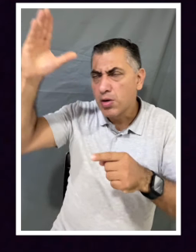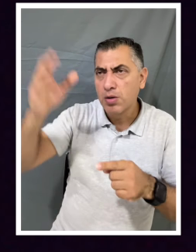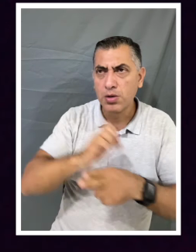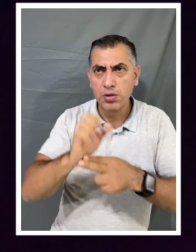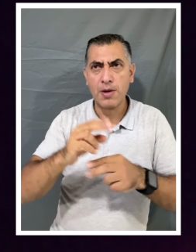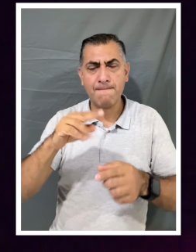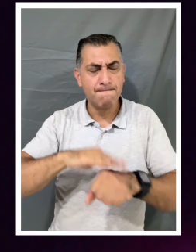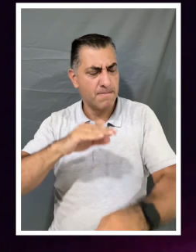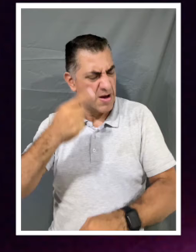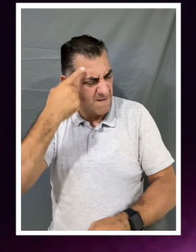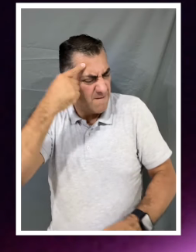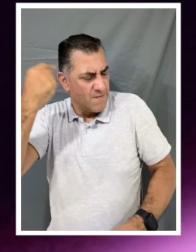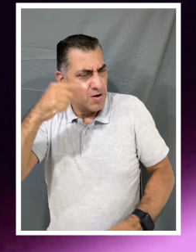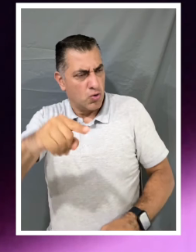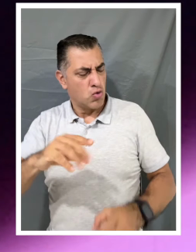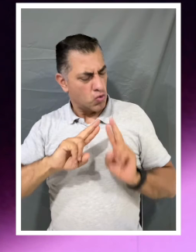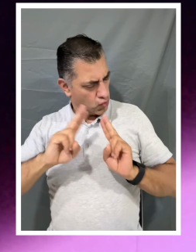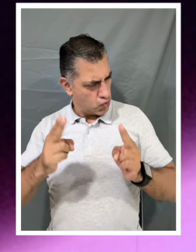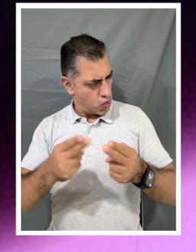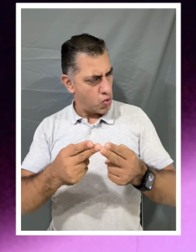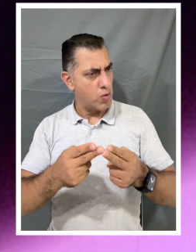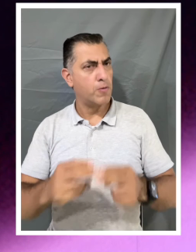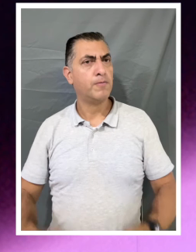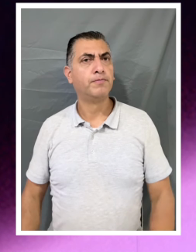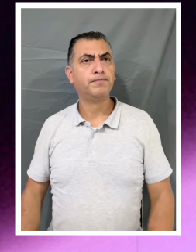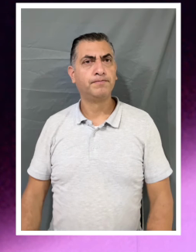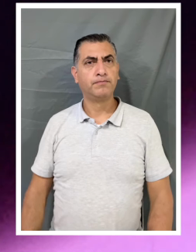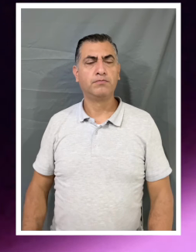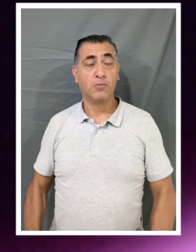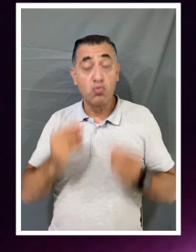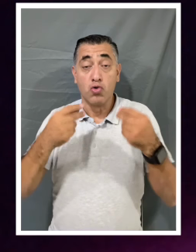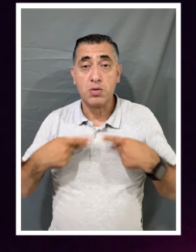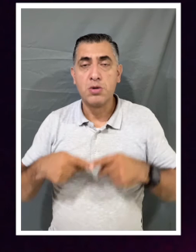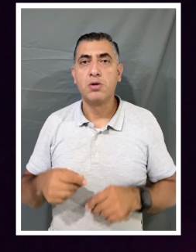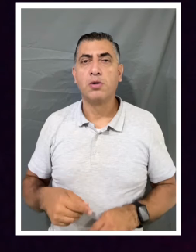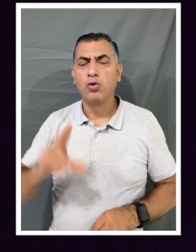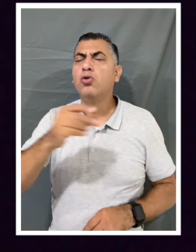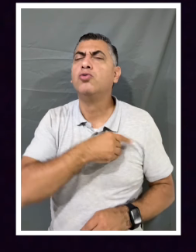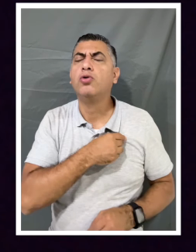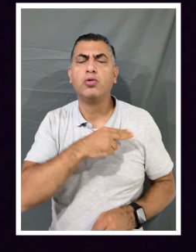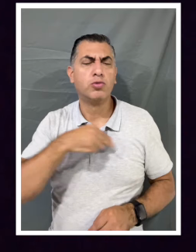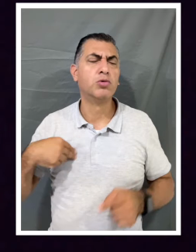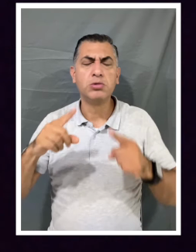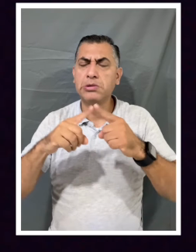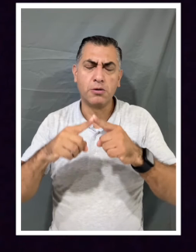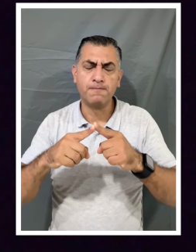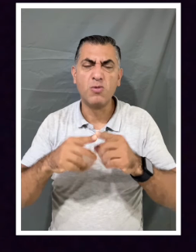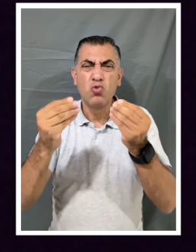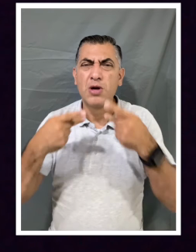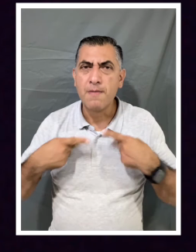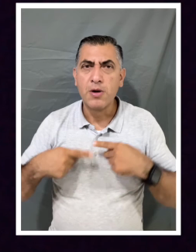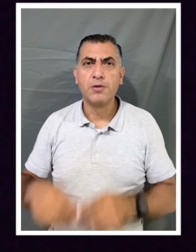vas Va a ser más fácil que tú seas un agente de unidad Mira muchas personas y no hablo solo de de nuestra iglesia